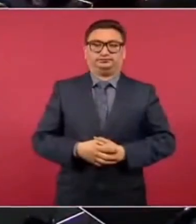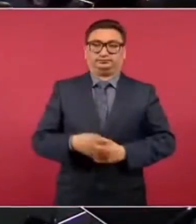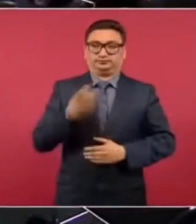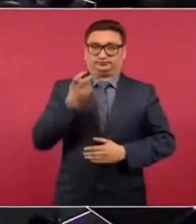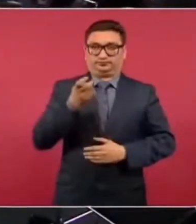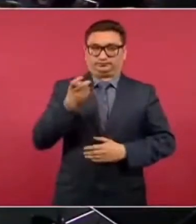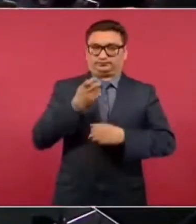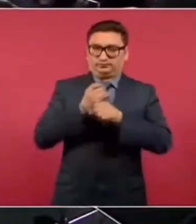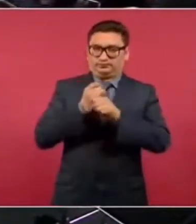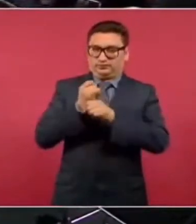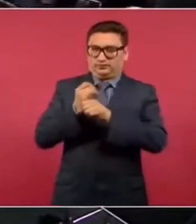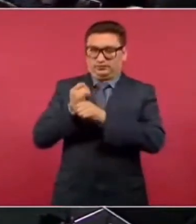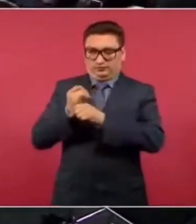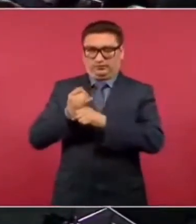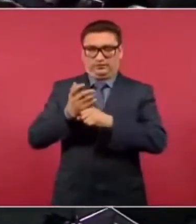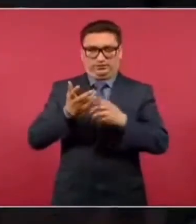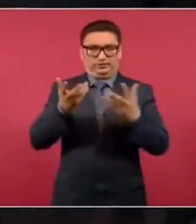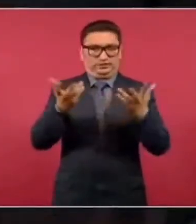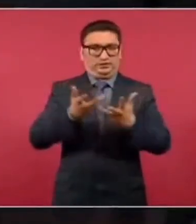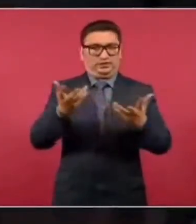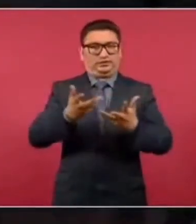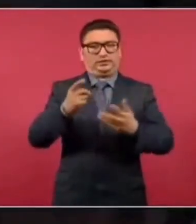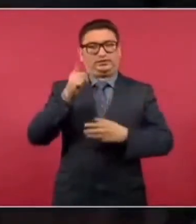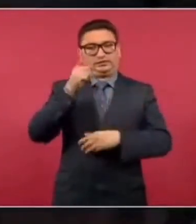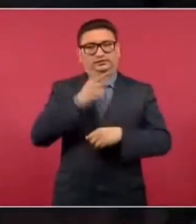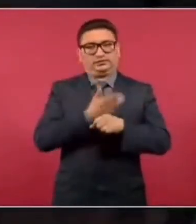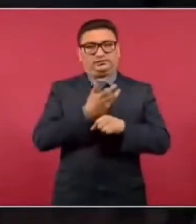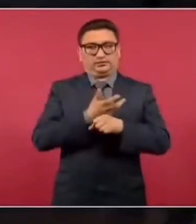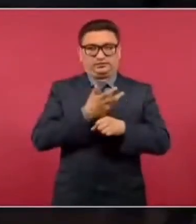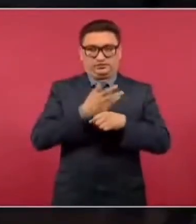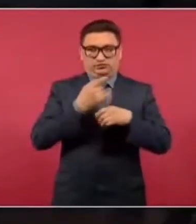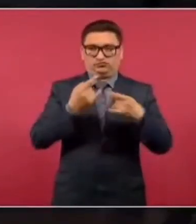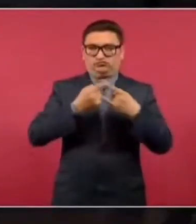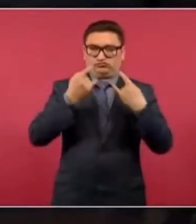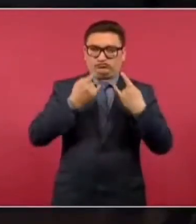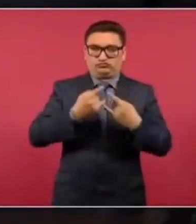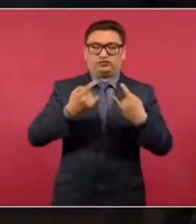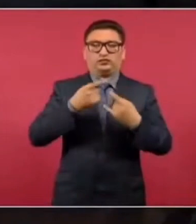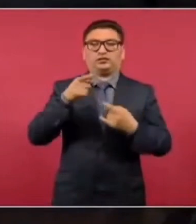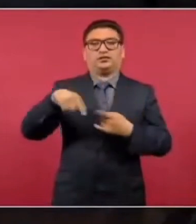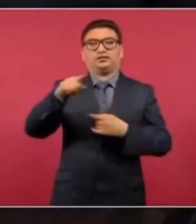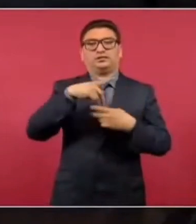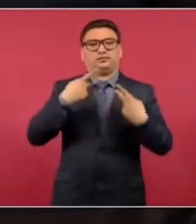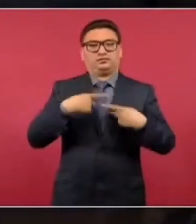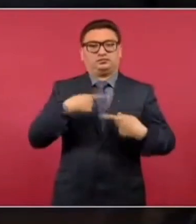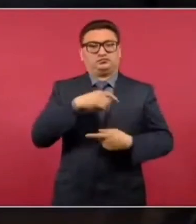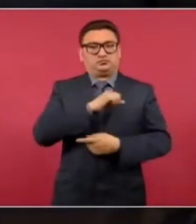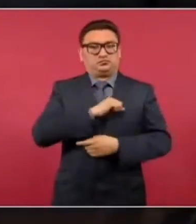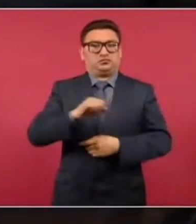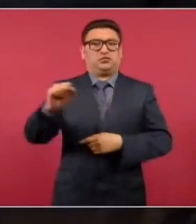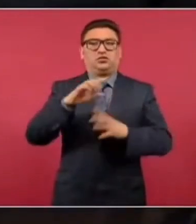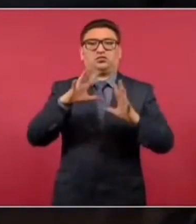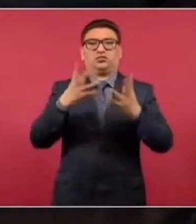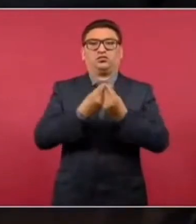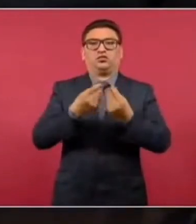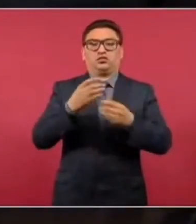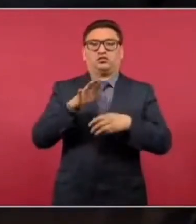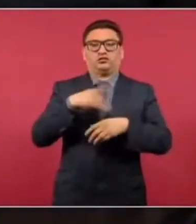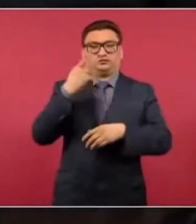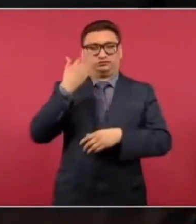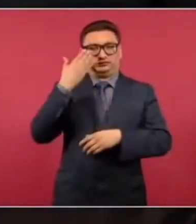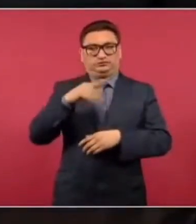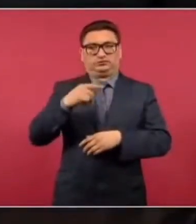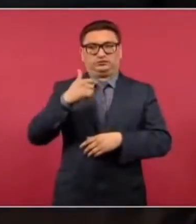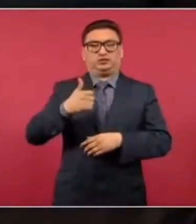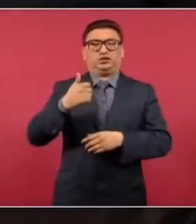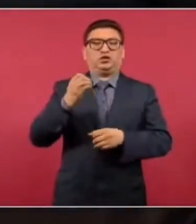Este tipo de investigaciones que se hicieron sí, en Estados Unidos con testimonios de los delincuentes que se acogieron al criterio de